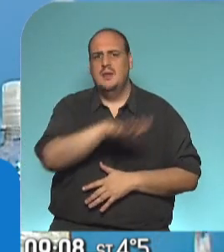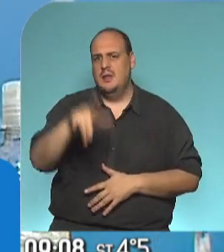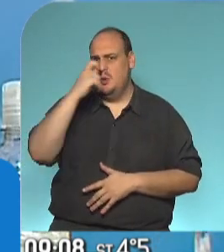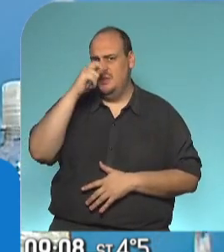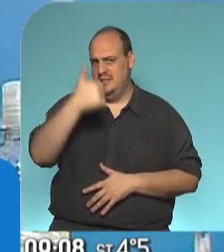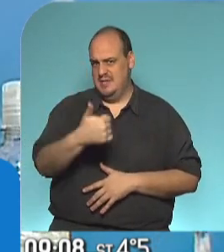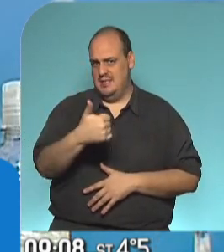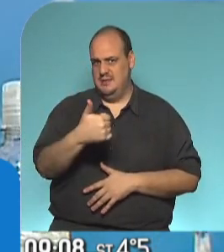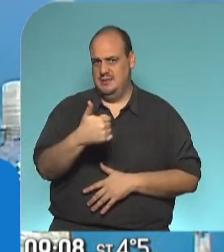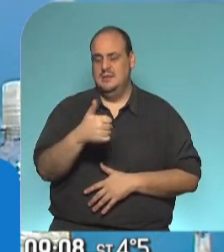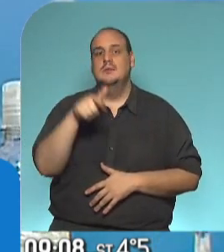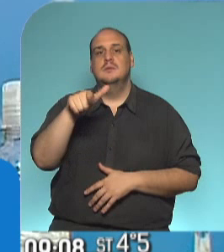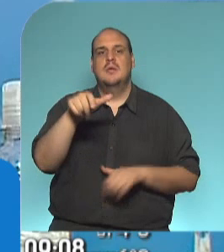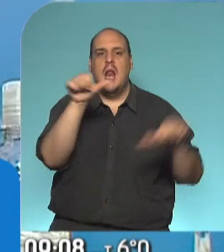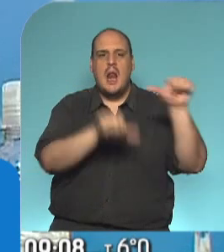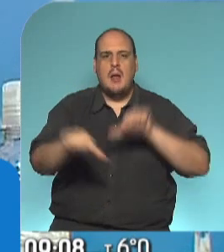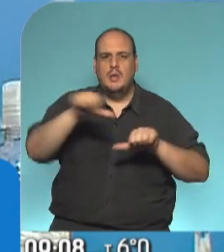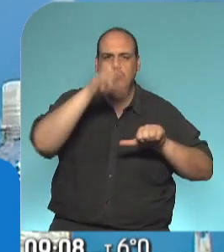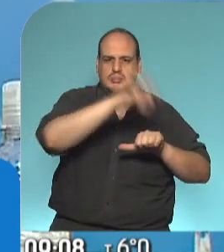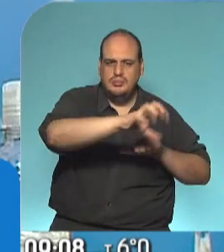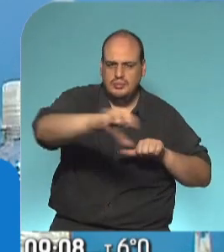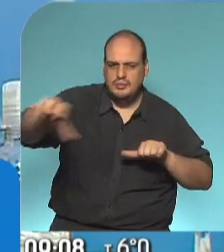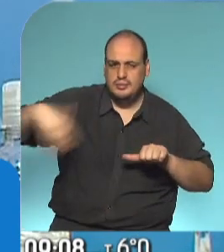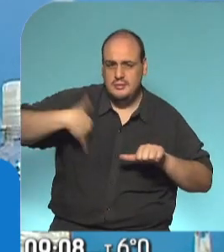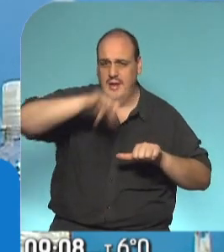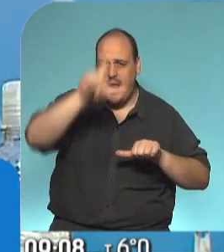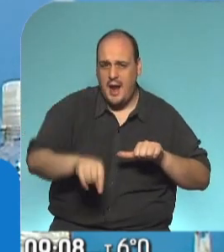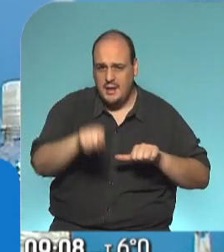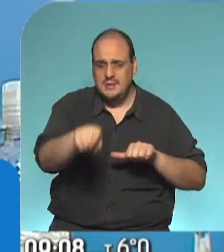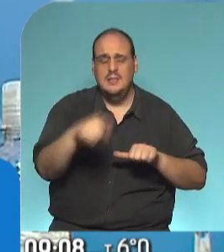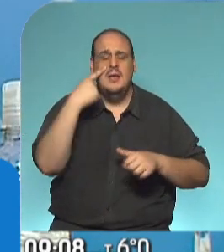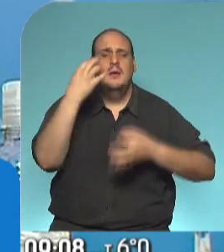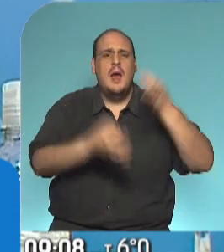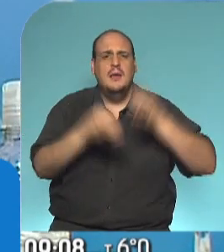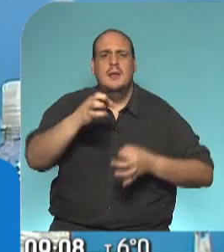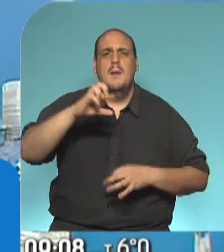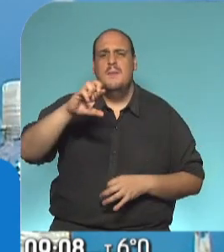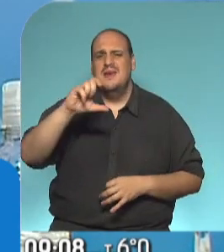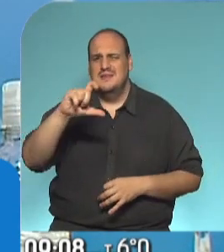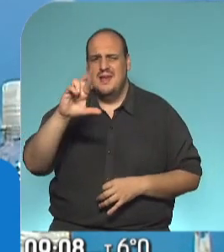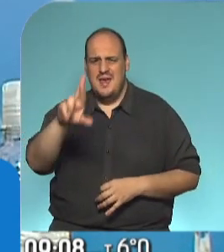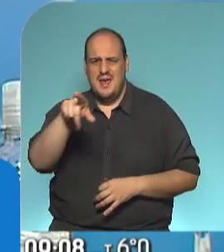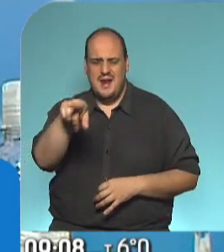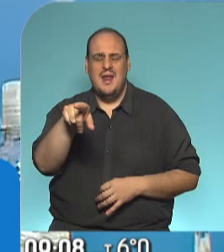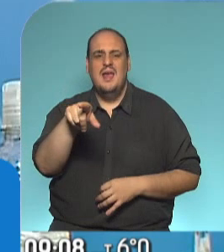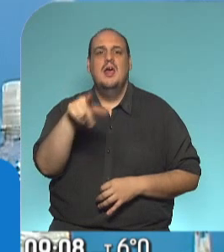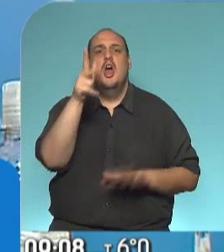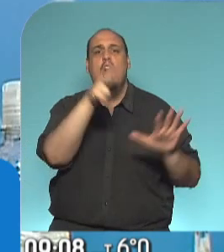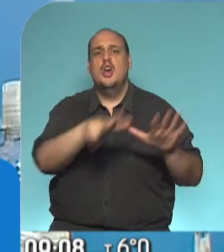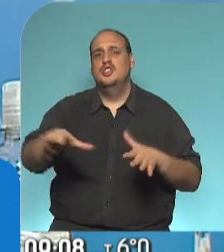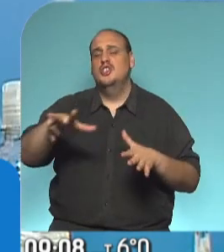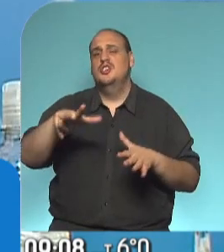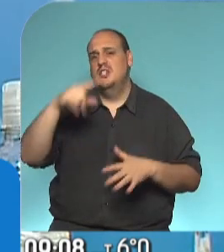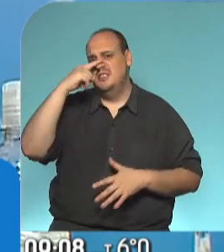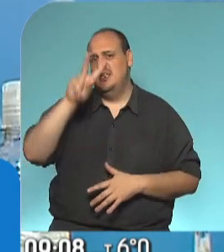491.526. La red de laboratorios de la República Argentina ha generado test PCR diagnósticos en